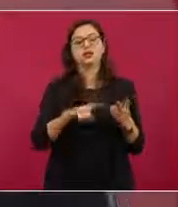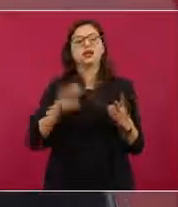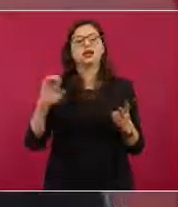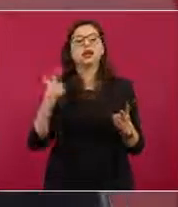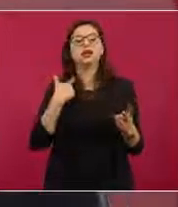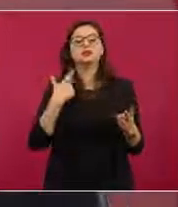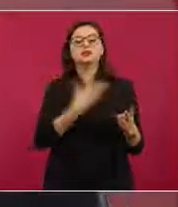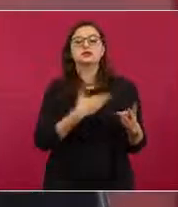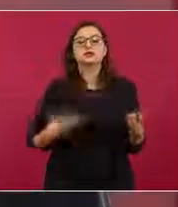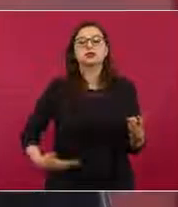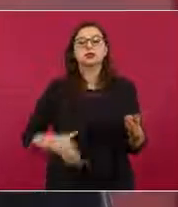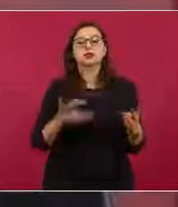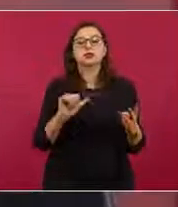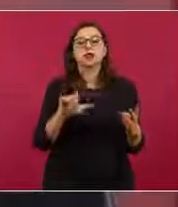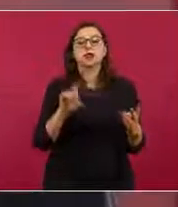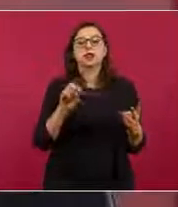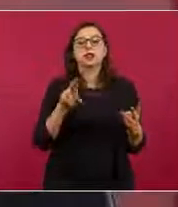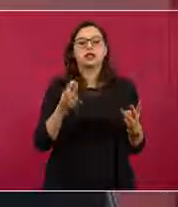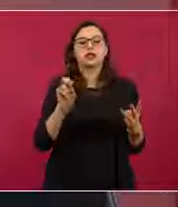Calderón,